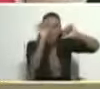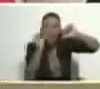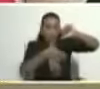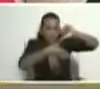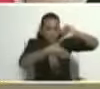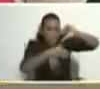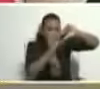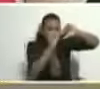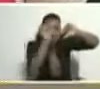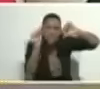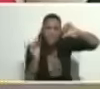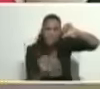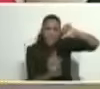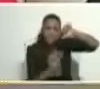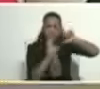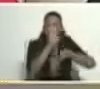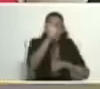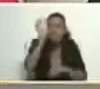No.